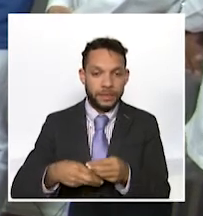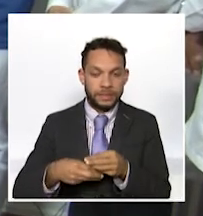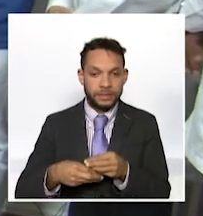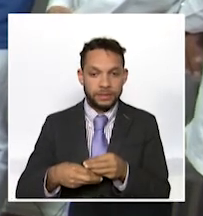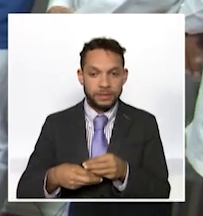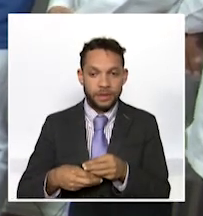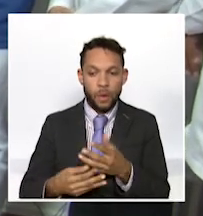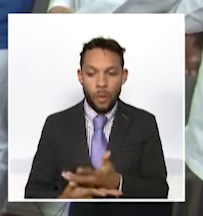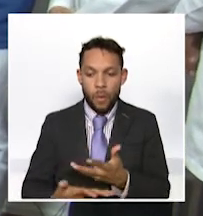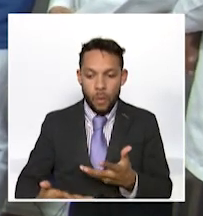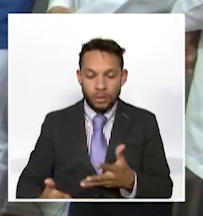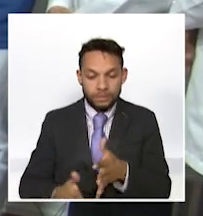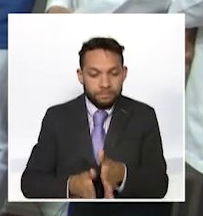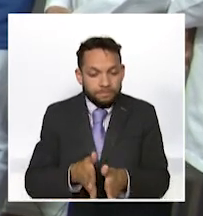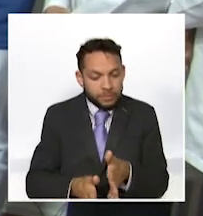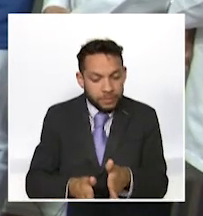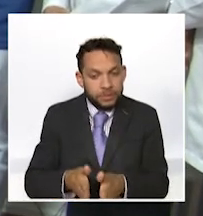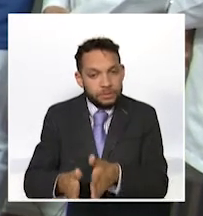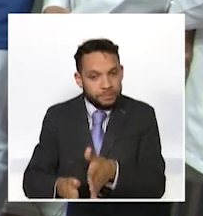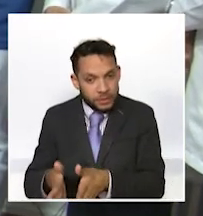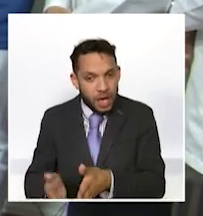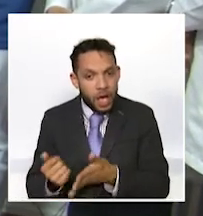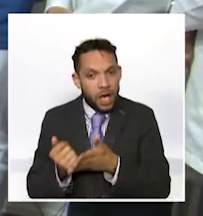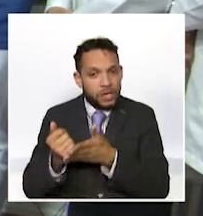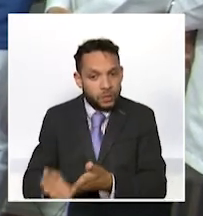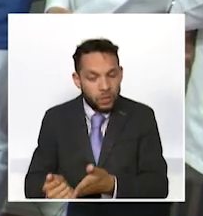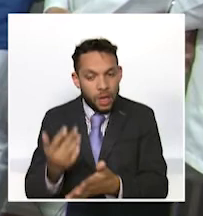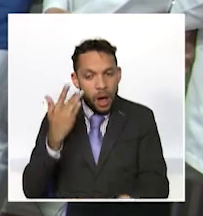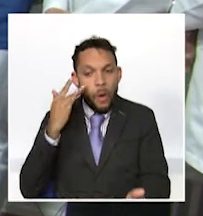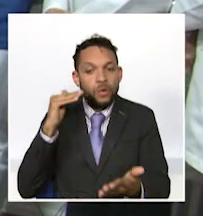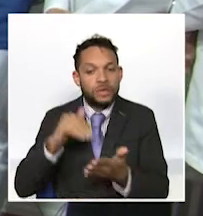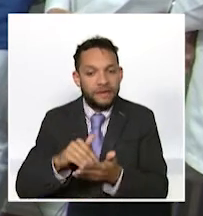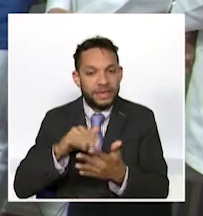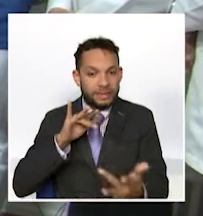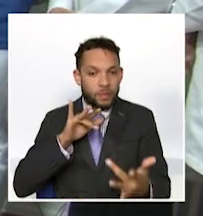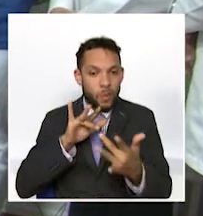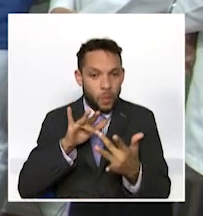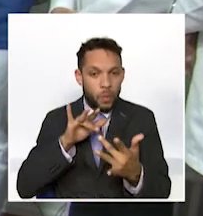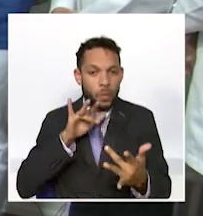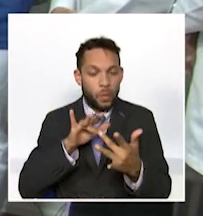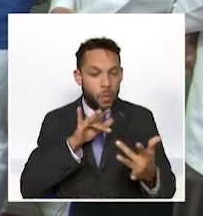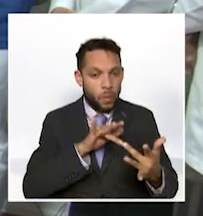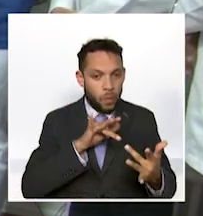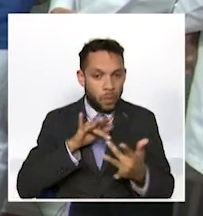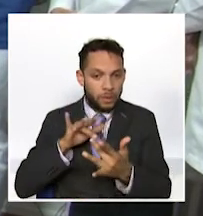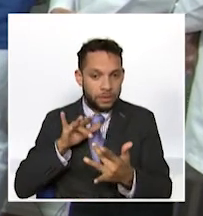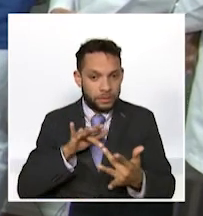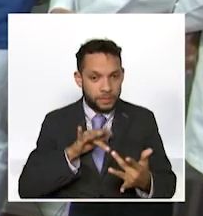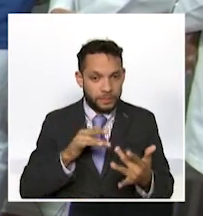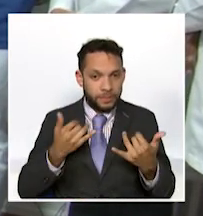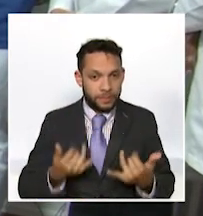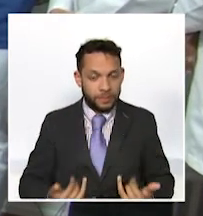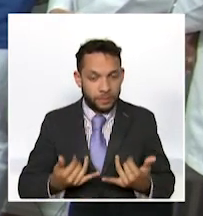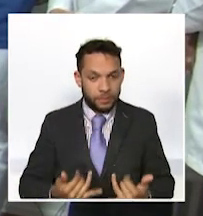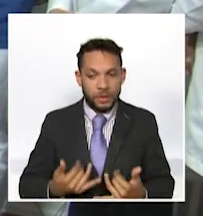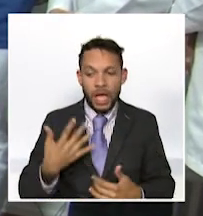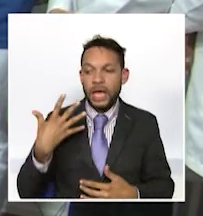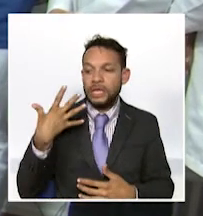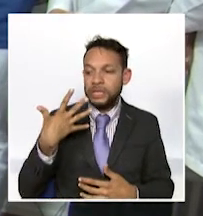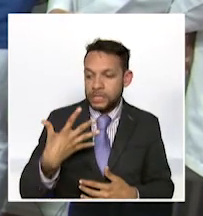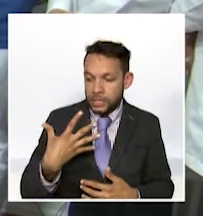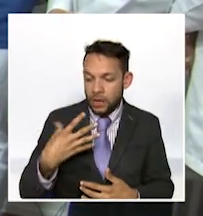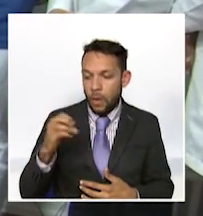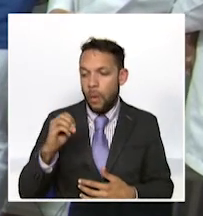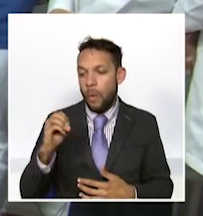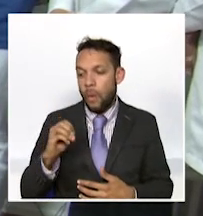maniobras a realinear nuevamente o a corregir ese daño neuroestructural para que a lo largo de 5, 6, a